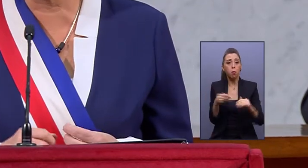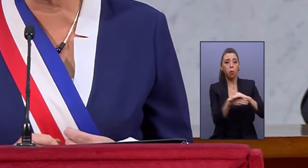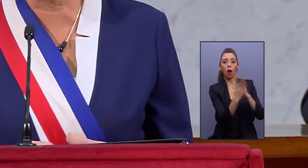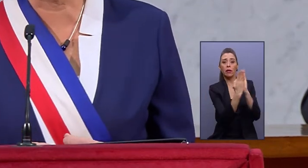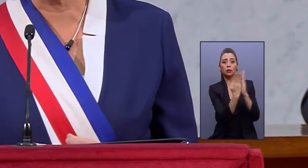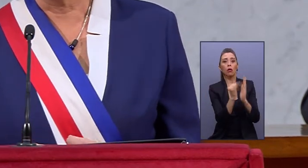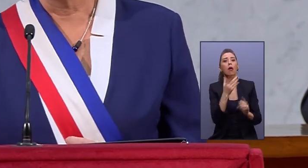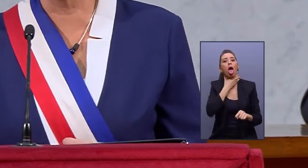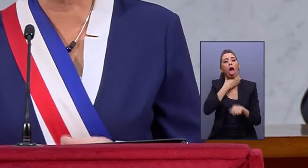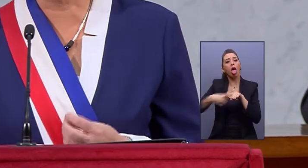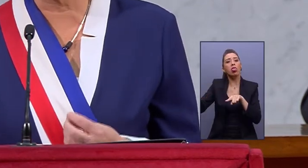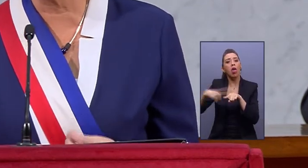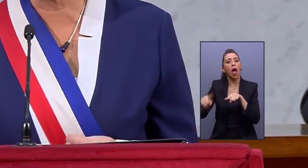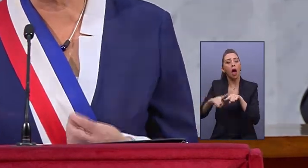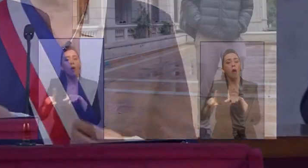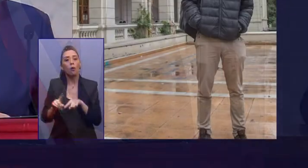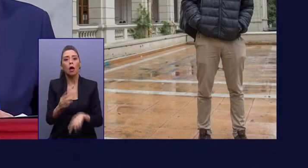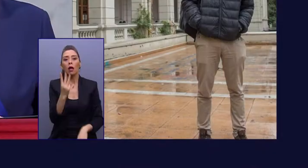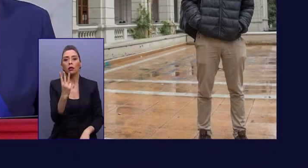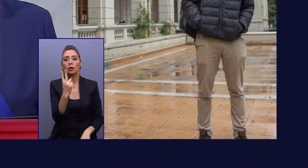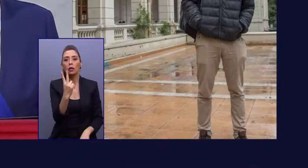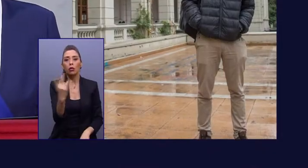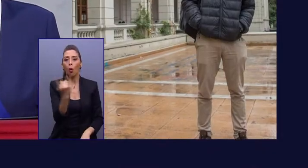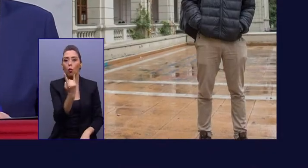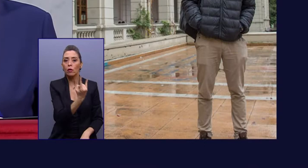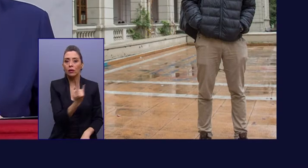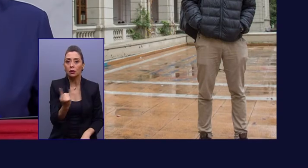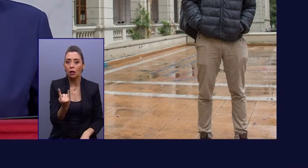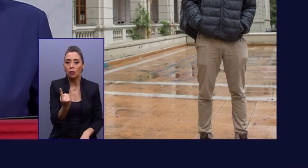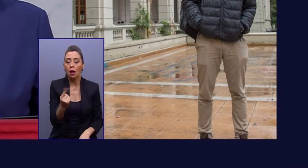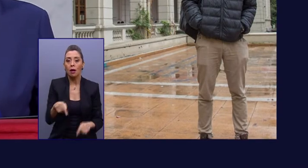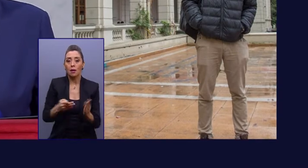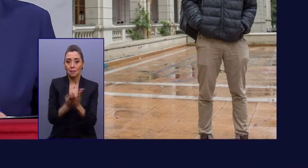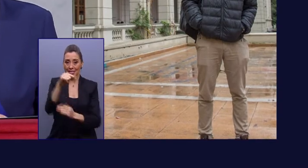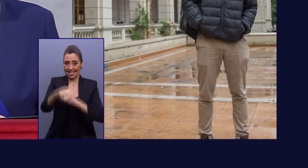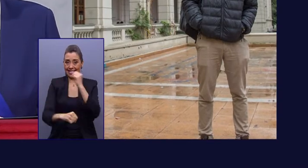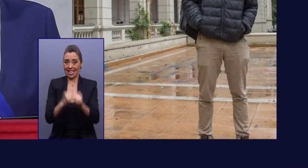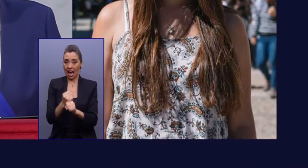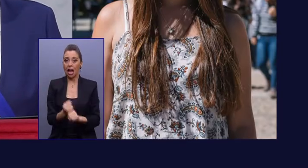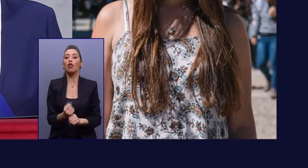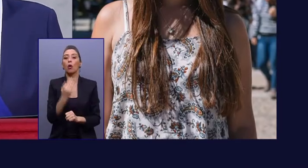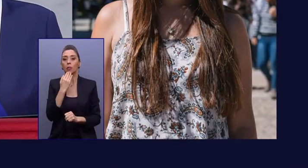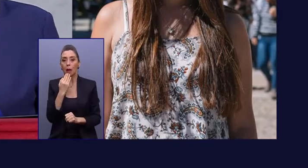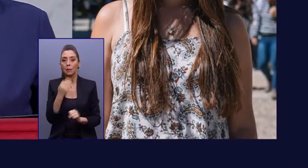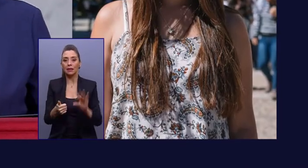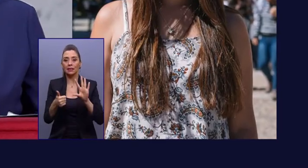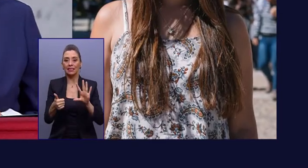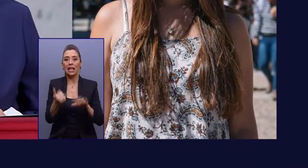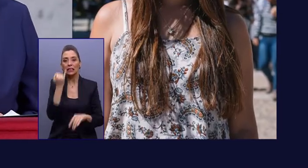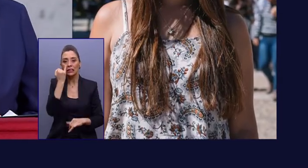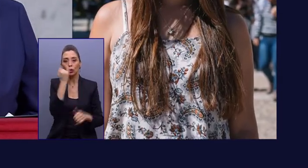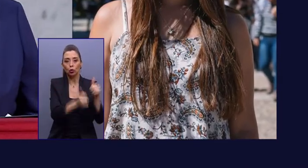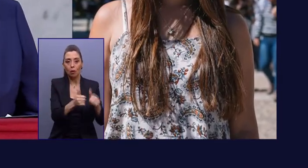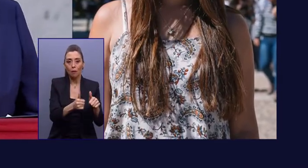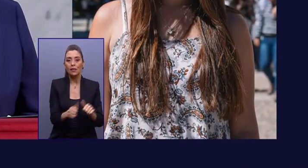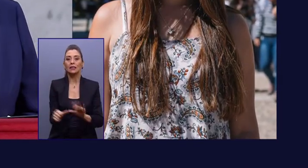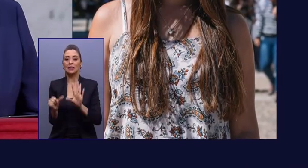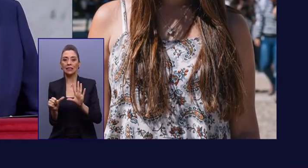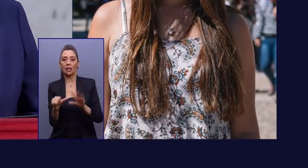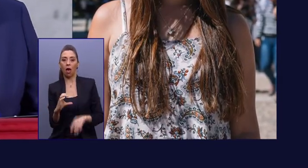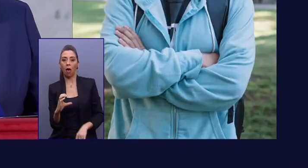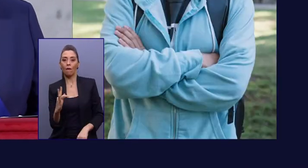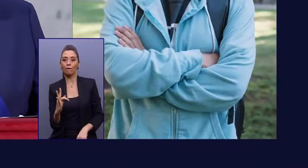sin endeudarse en 32 universidades. Y a partir de este año también en 6 institutos profesionales y 6 centros de